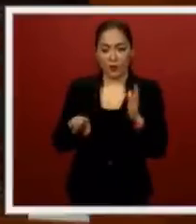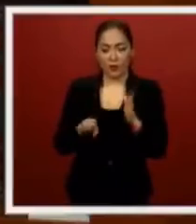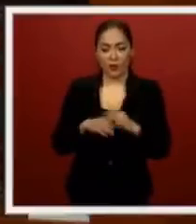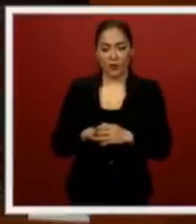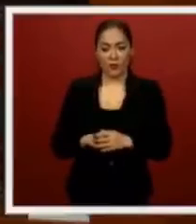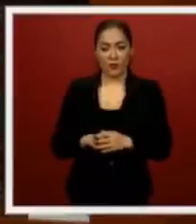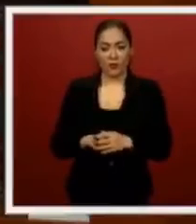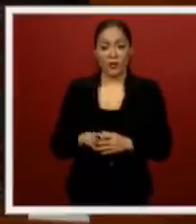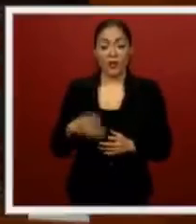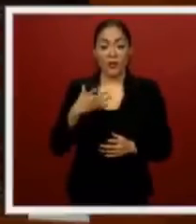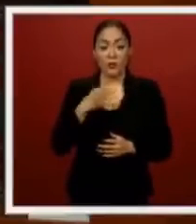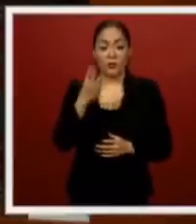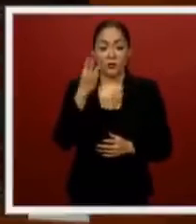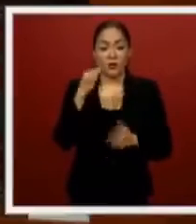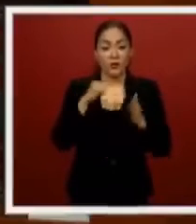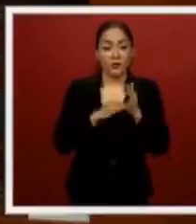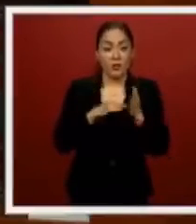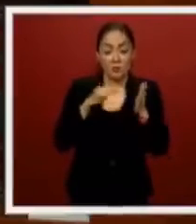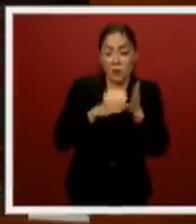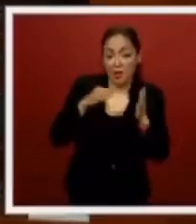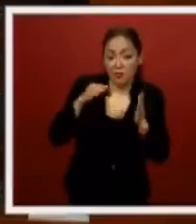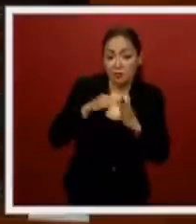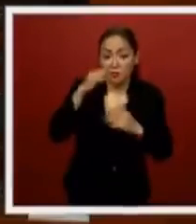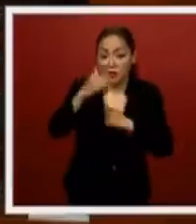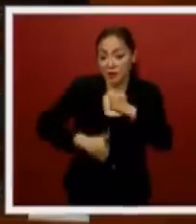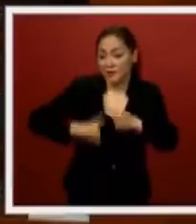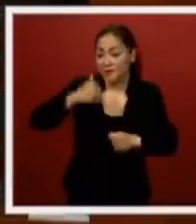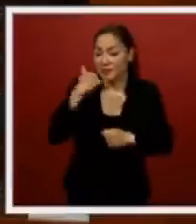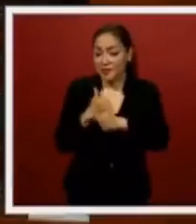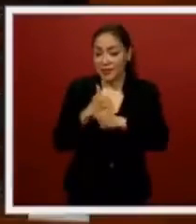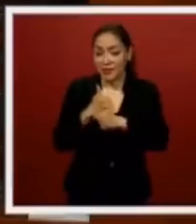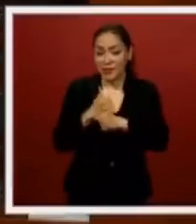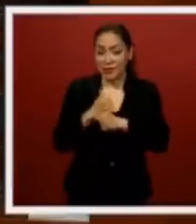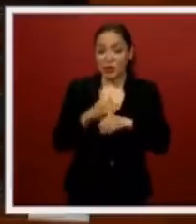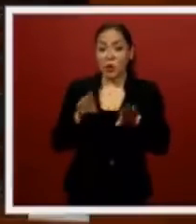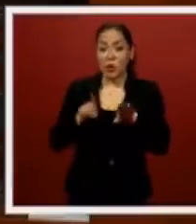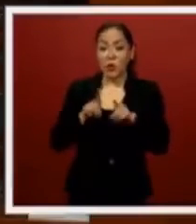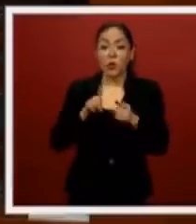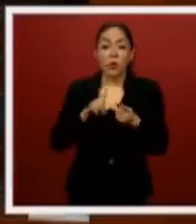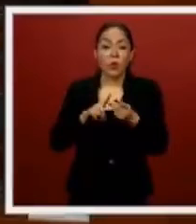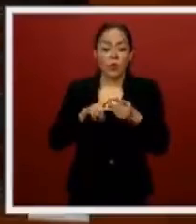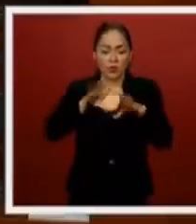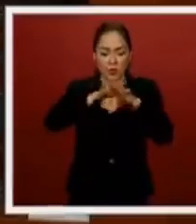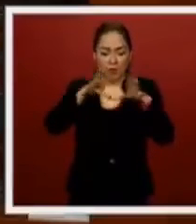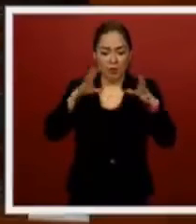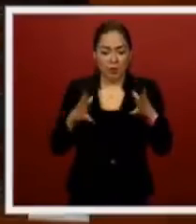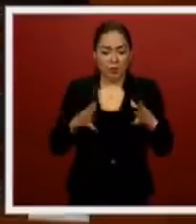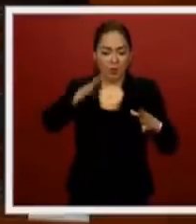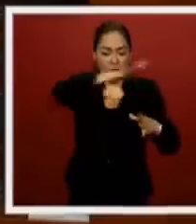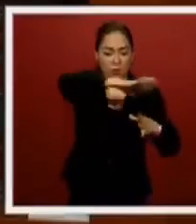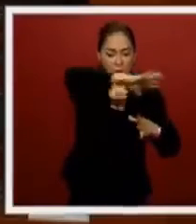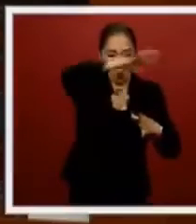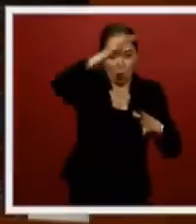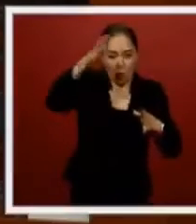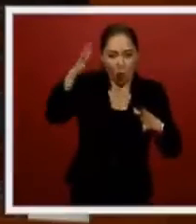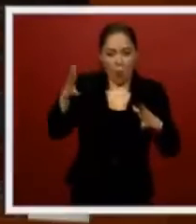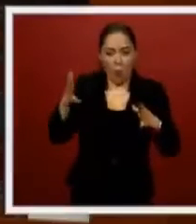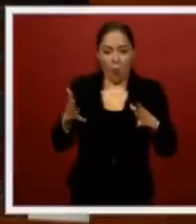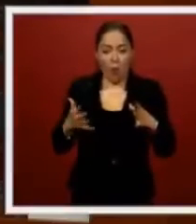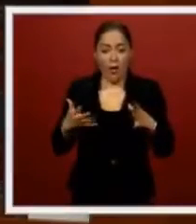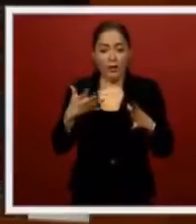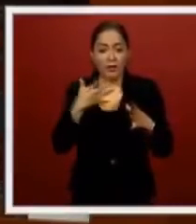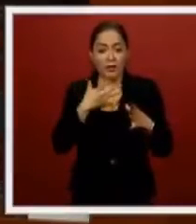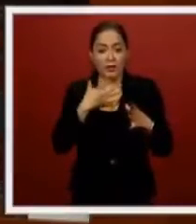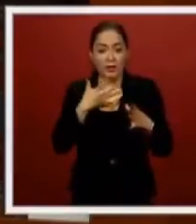Llevamos 3,000 millones de años en el que la composición de la atmósfera tiene 79% de